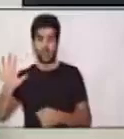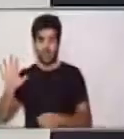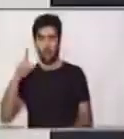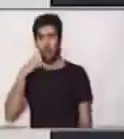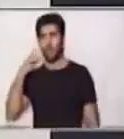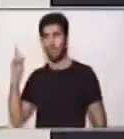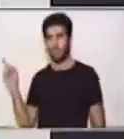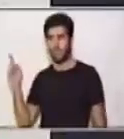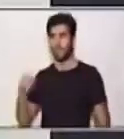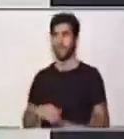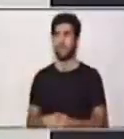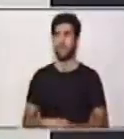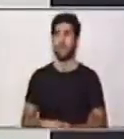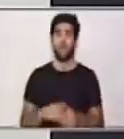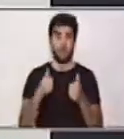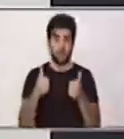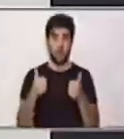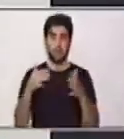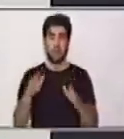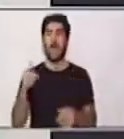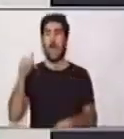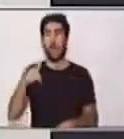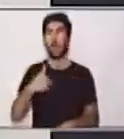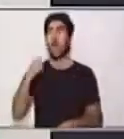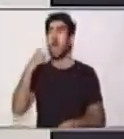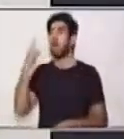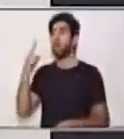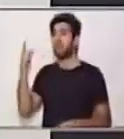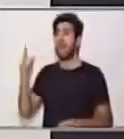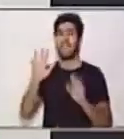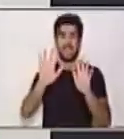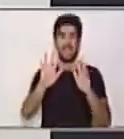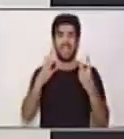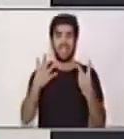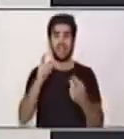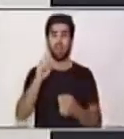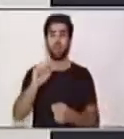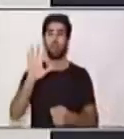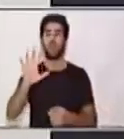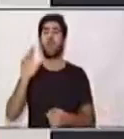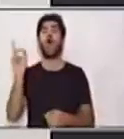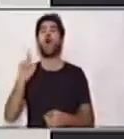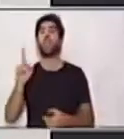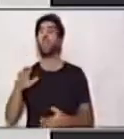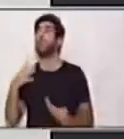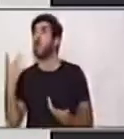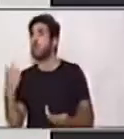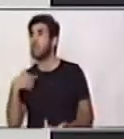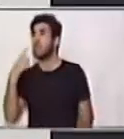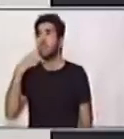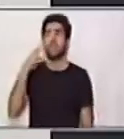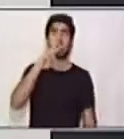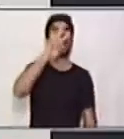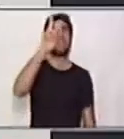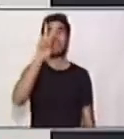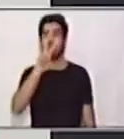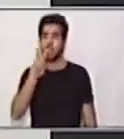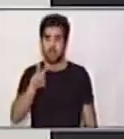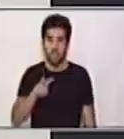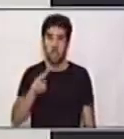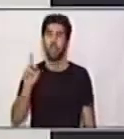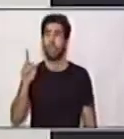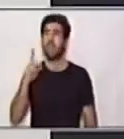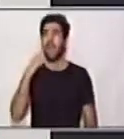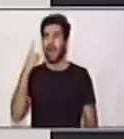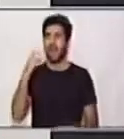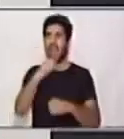17.5. Vamos a ir a buscar a este 17.5. ¿Dónde lo vamos a buscar? En las frecuencias